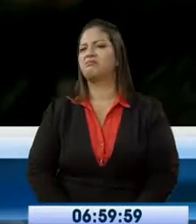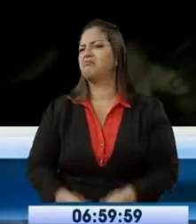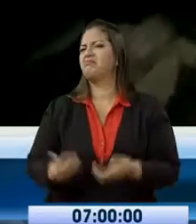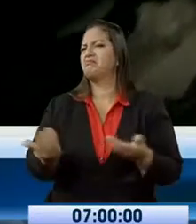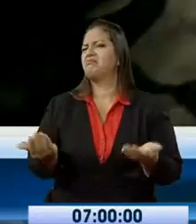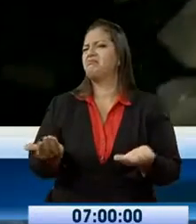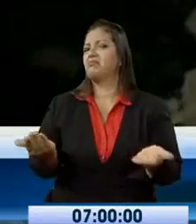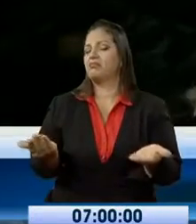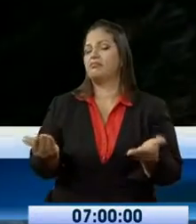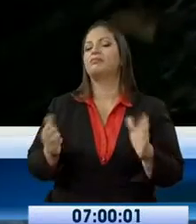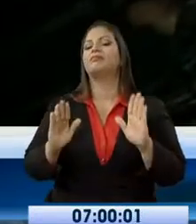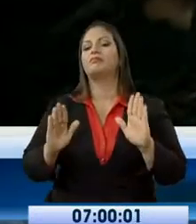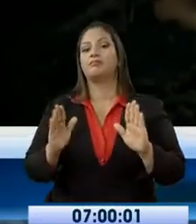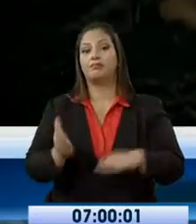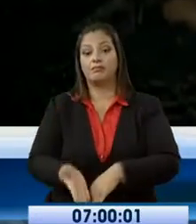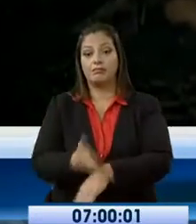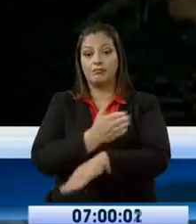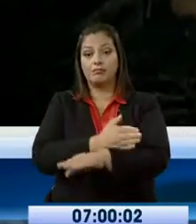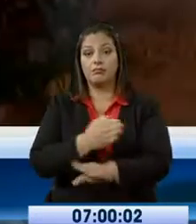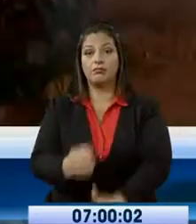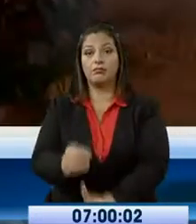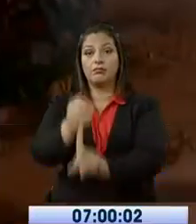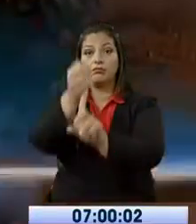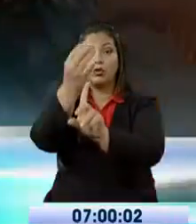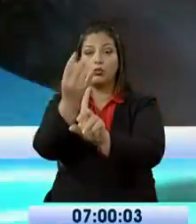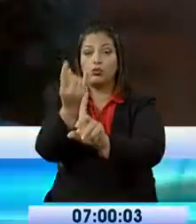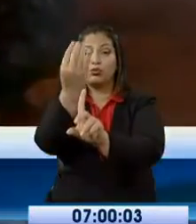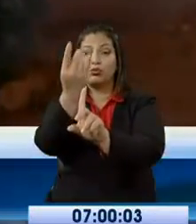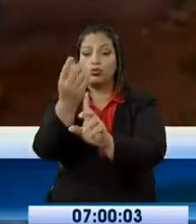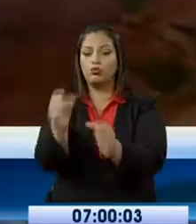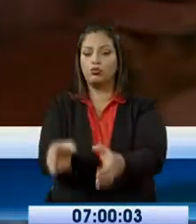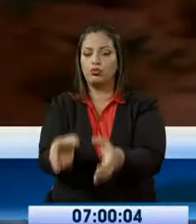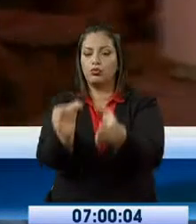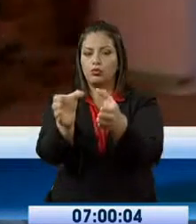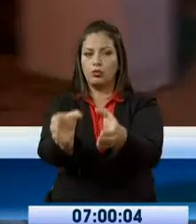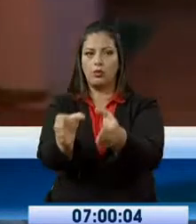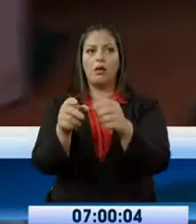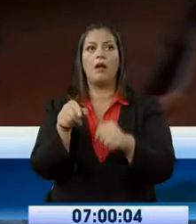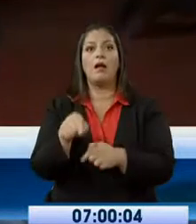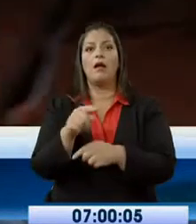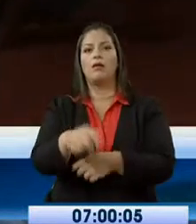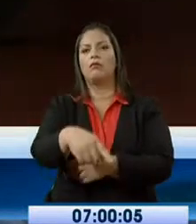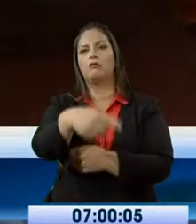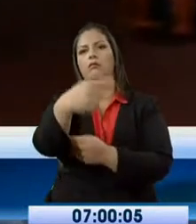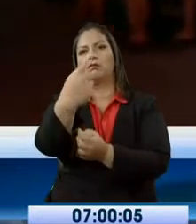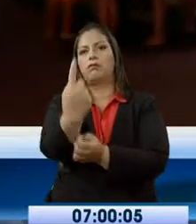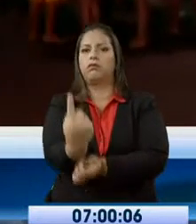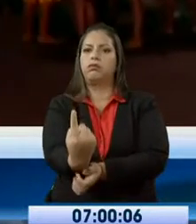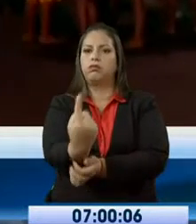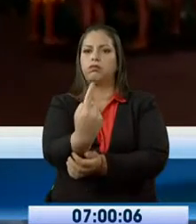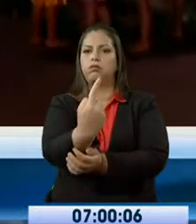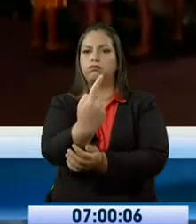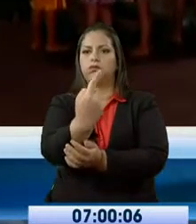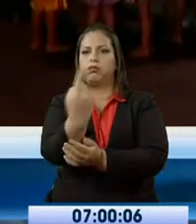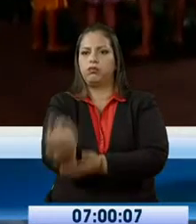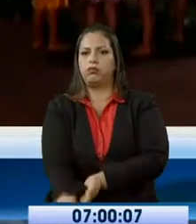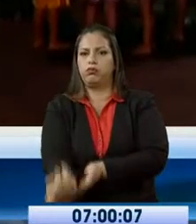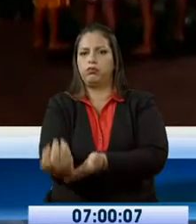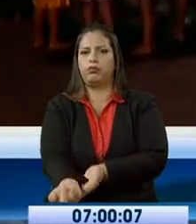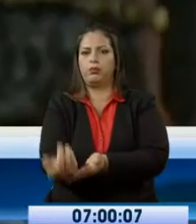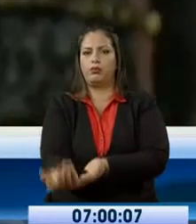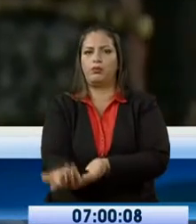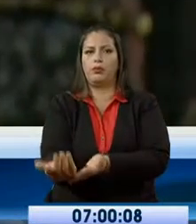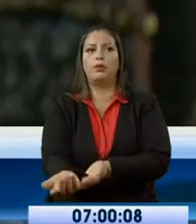aparentemente por una vela encendida, se registró a la 1 de la madrugada de este martes en el bloque 1B de Bastión